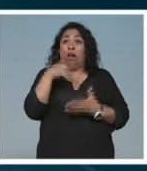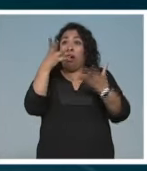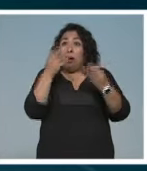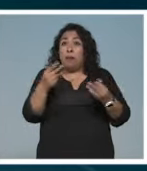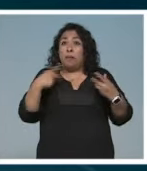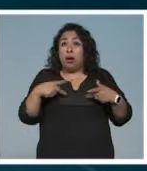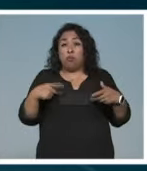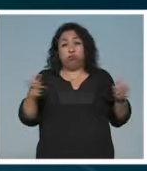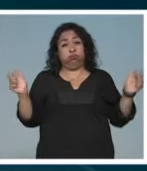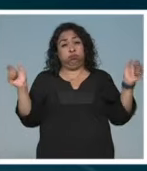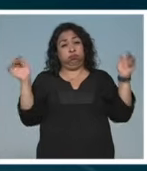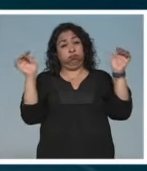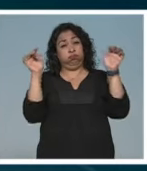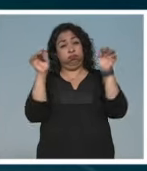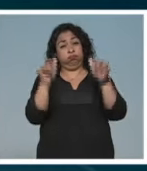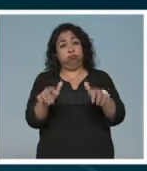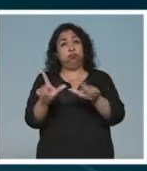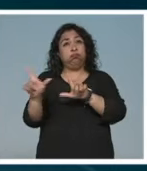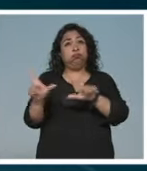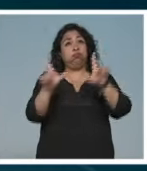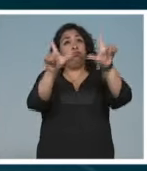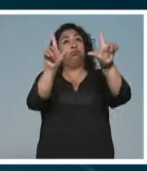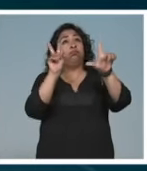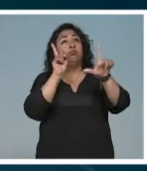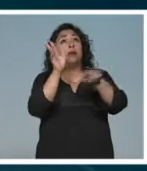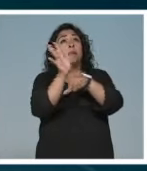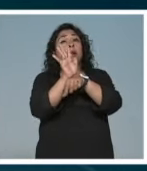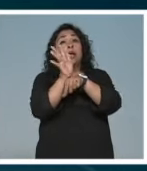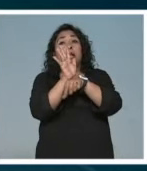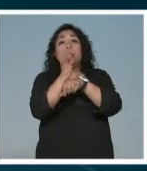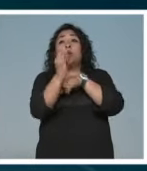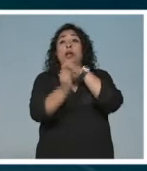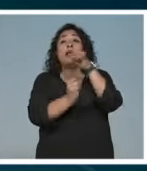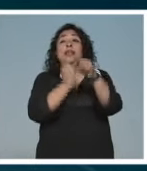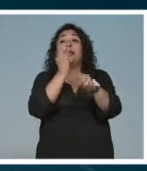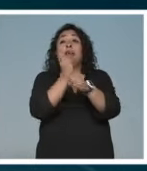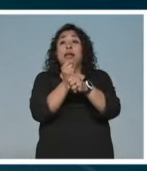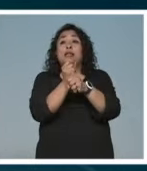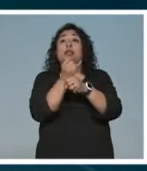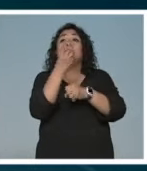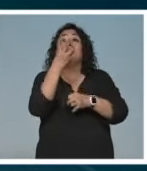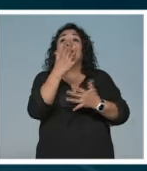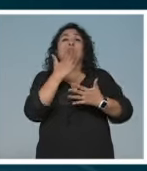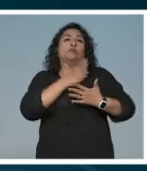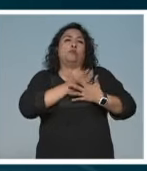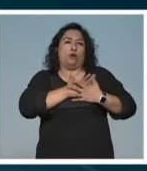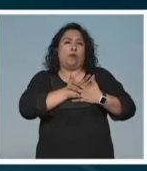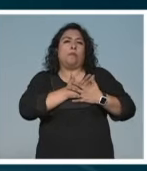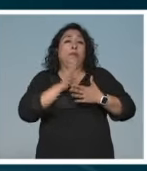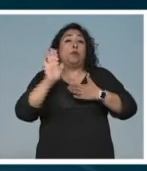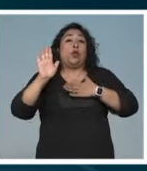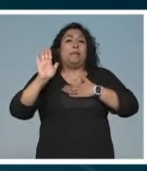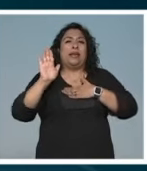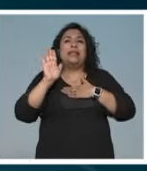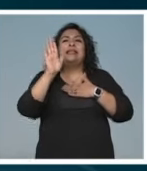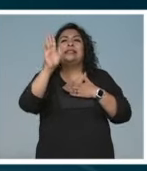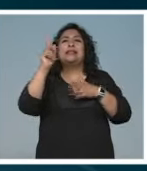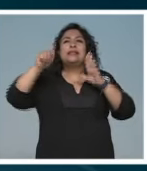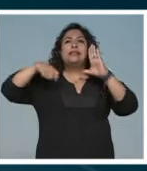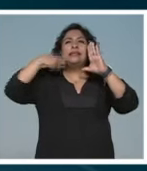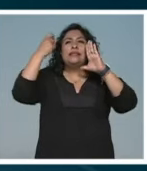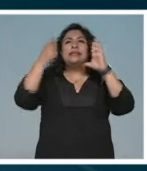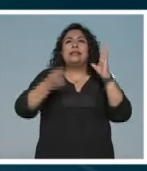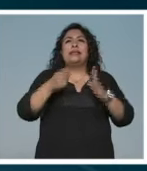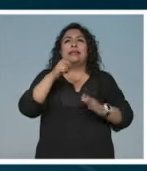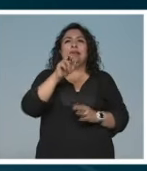de personas asistieron a la proyección gratuita de la película internacional Tres Promesas, del cineasta palestino